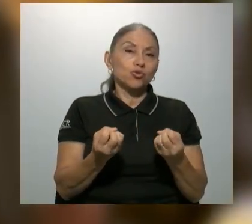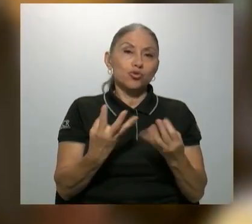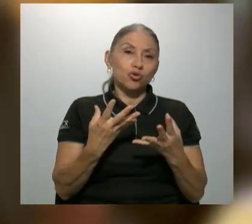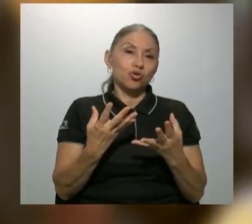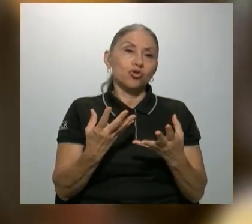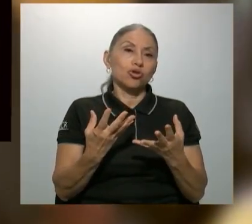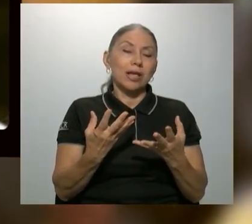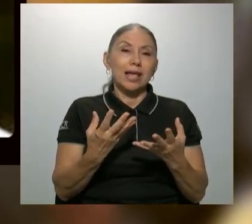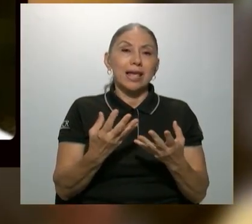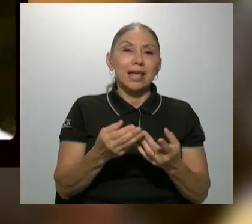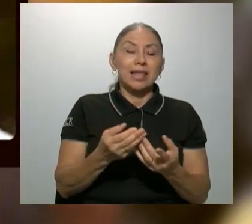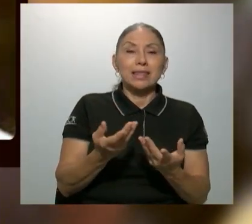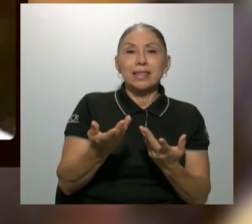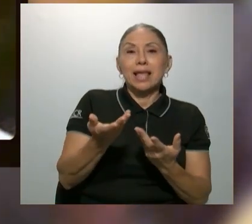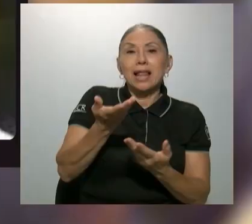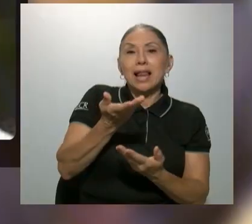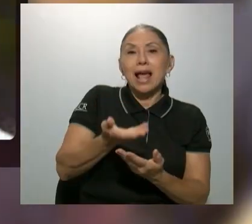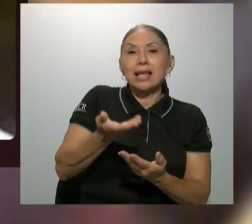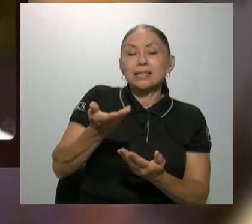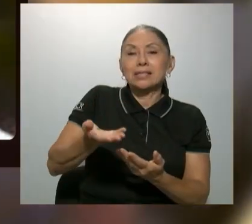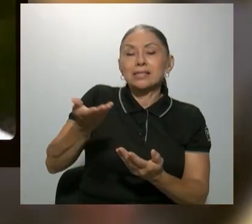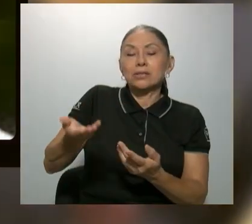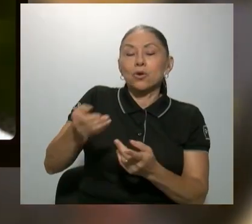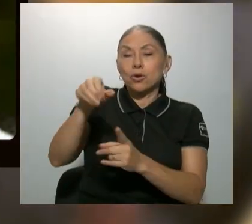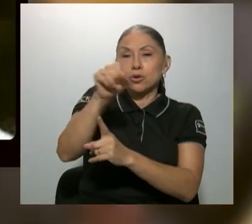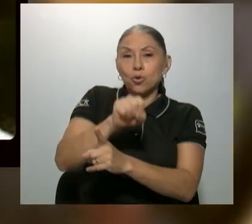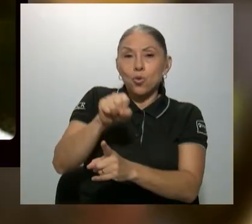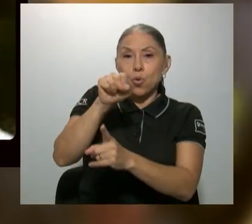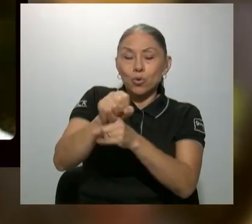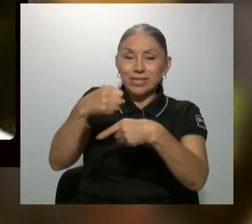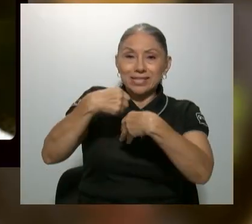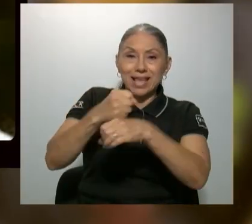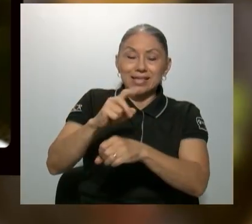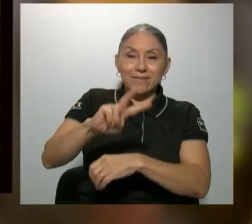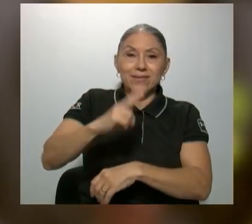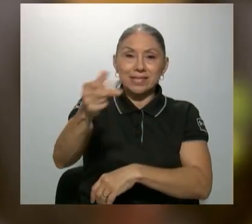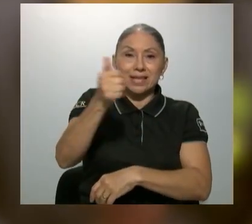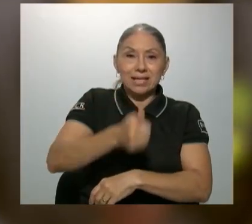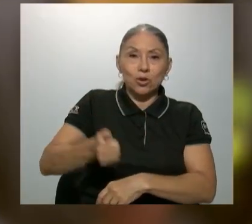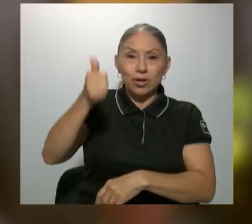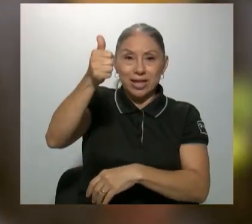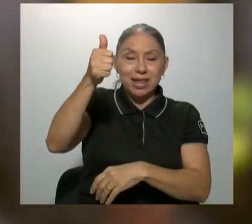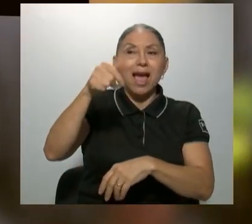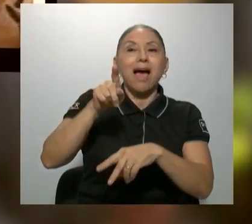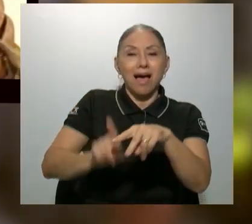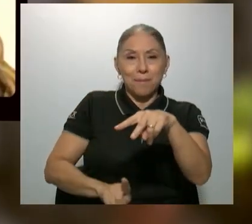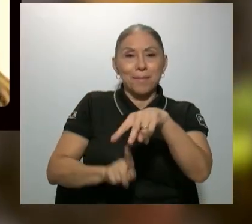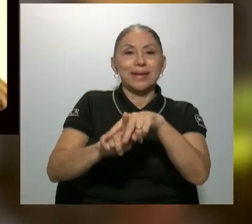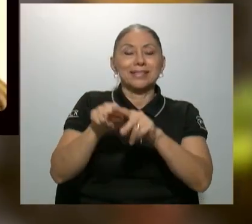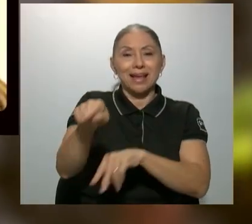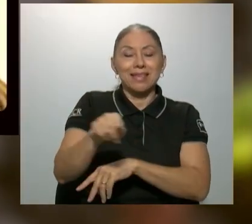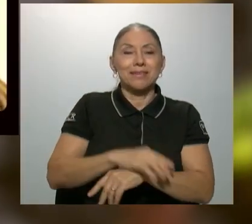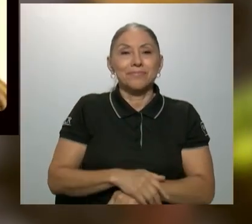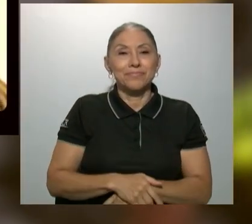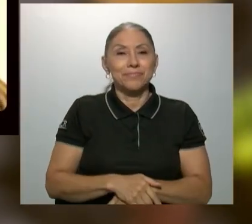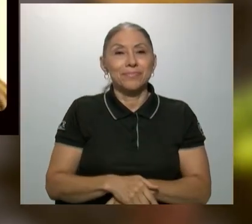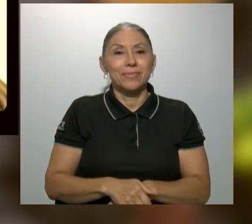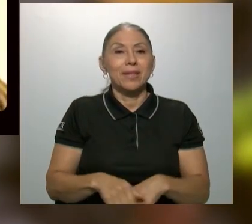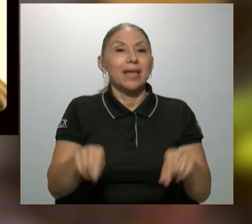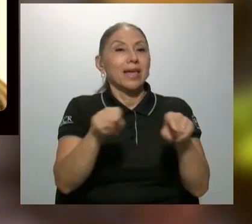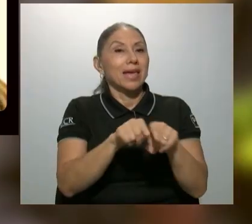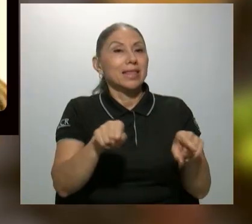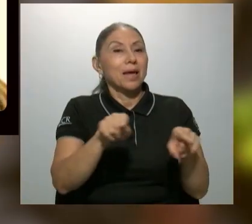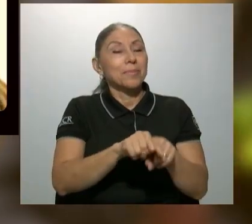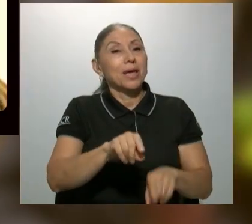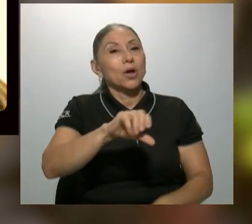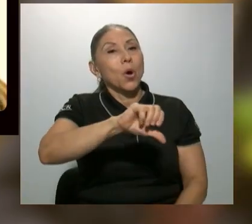la vicerrectoría aparecen ahí. Y la otra cosa que me parece, y nos está acabando el